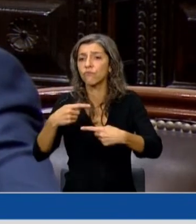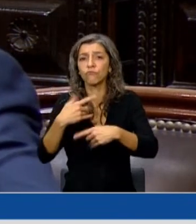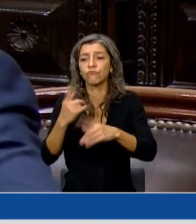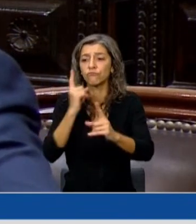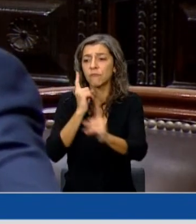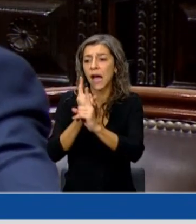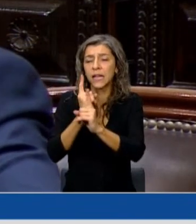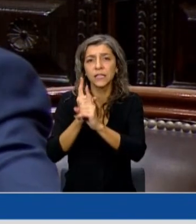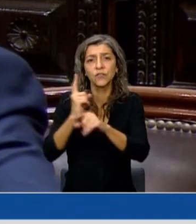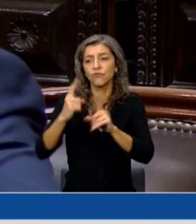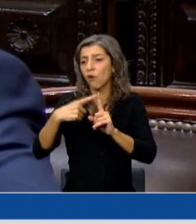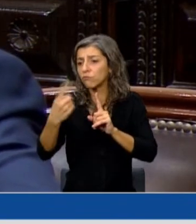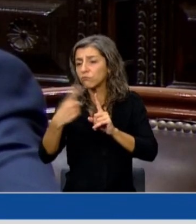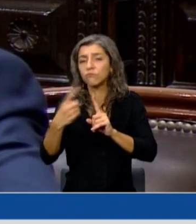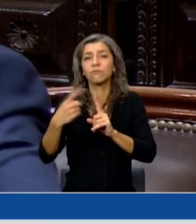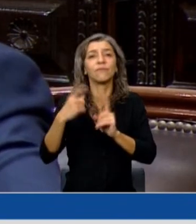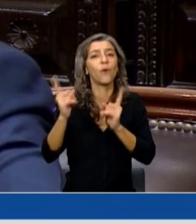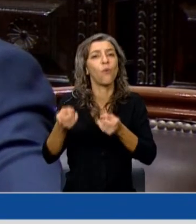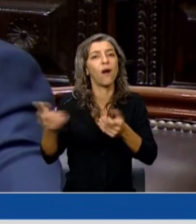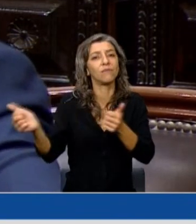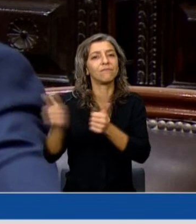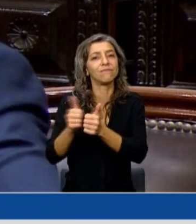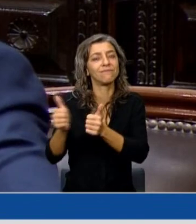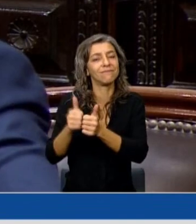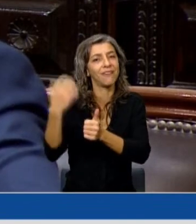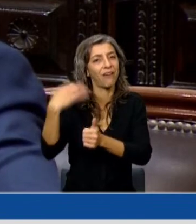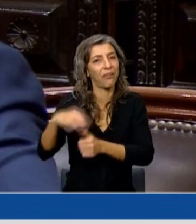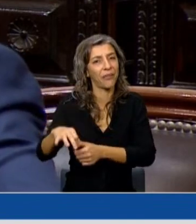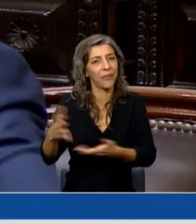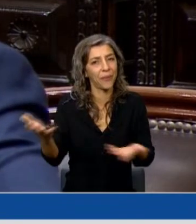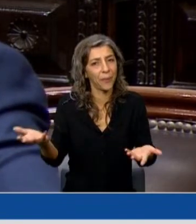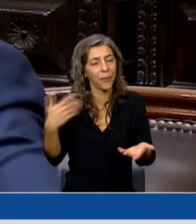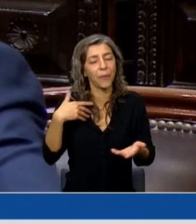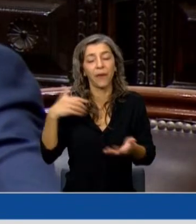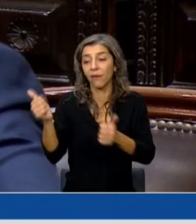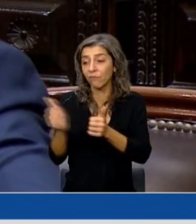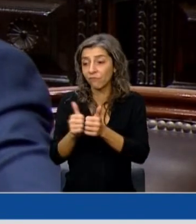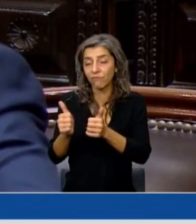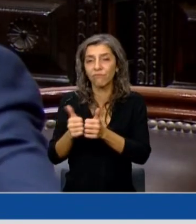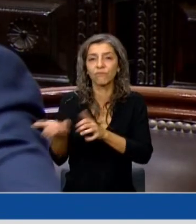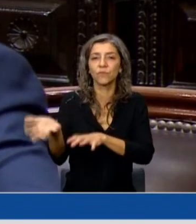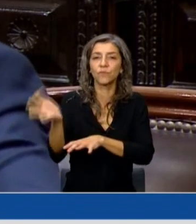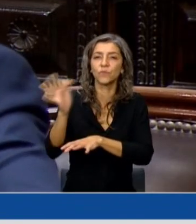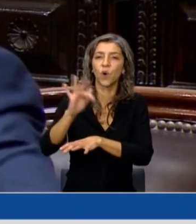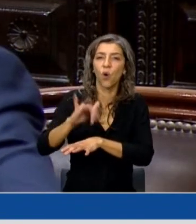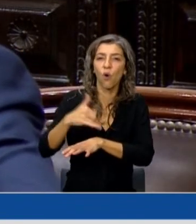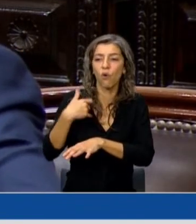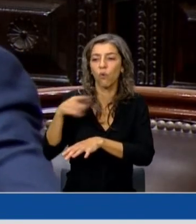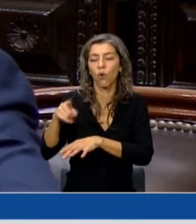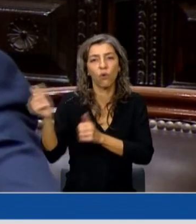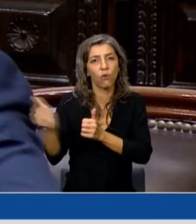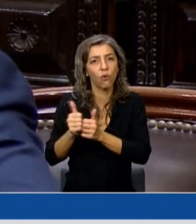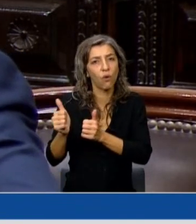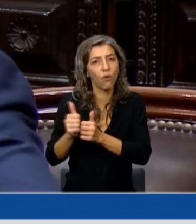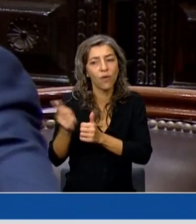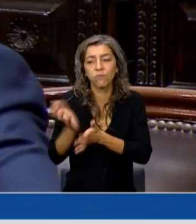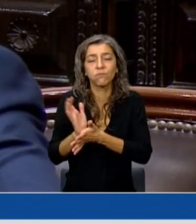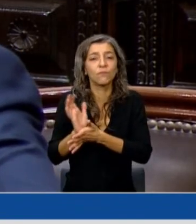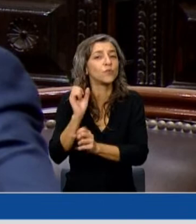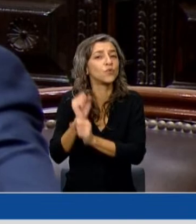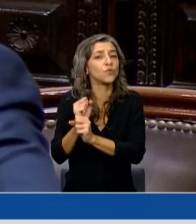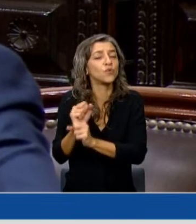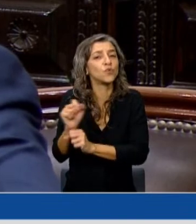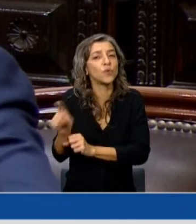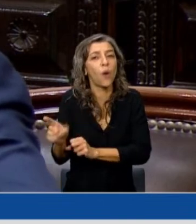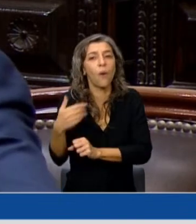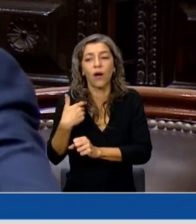acompañar es acompañar la cotidianeidad de las personas que necesitan de este tipo de accionar, para